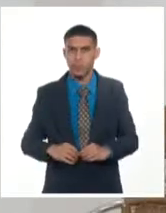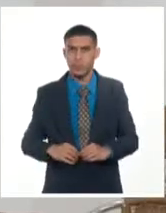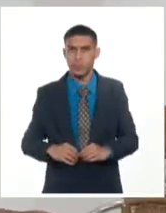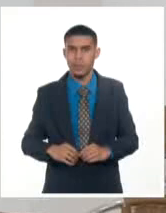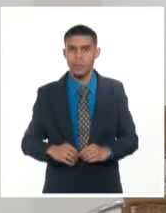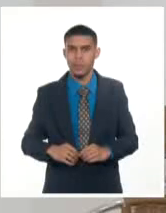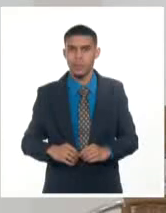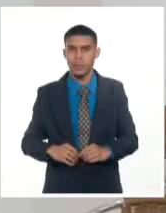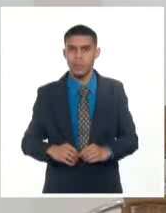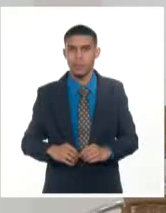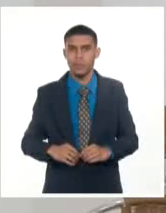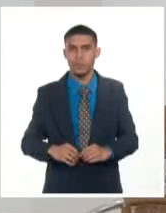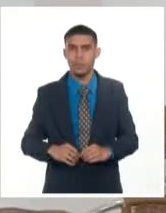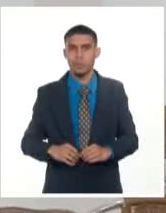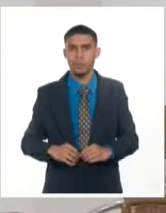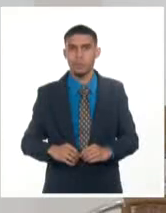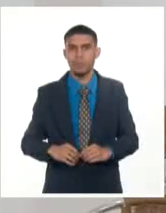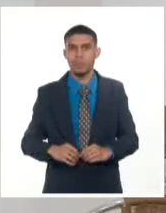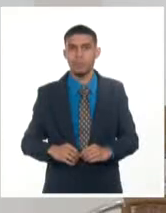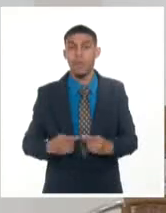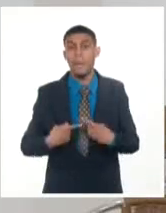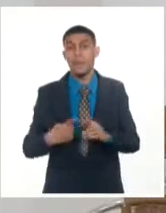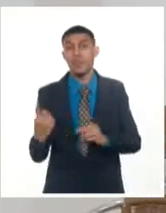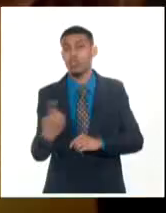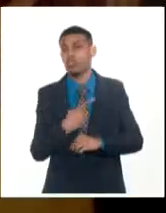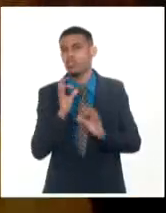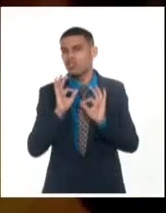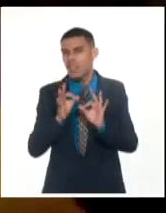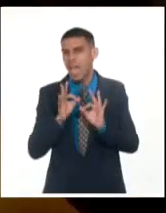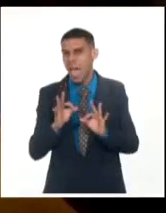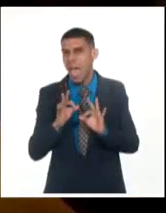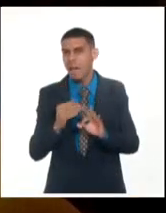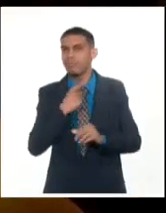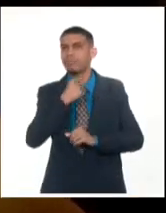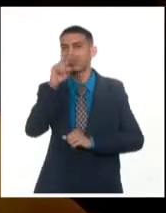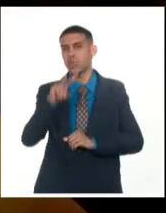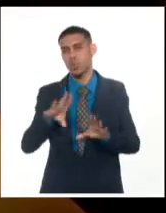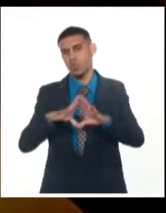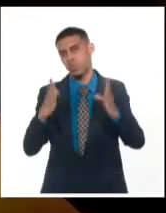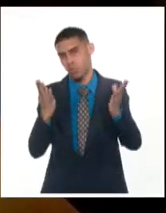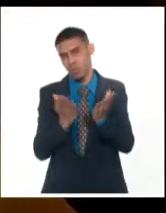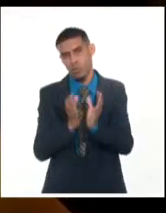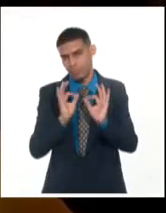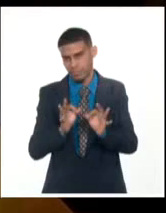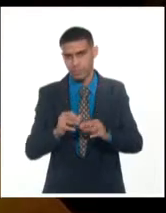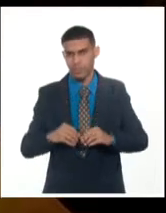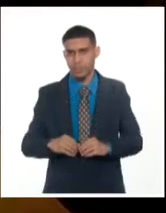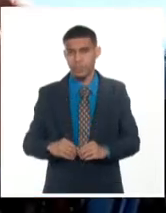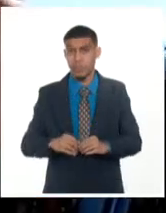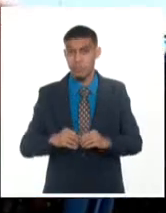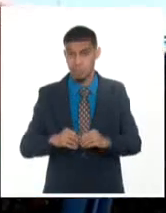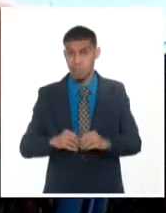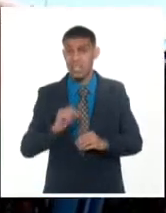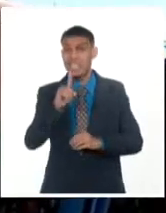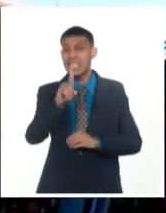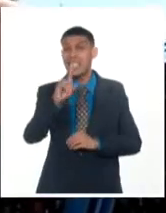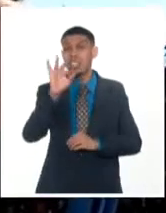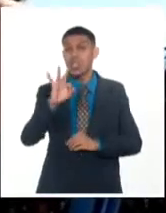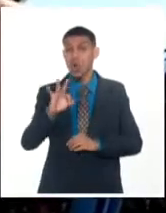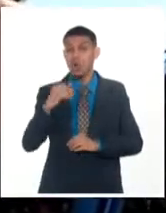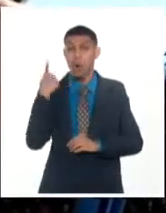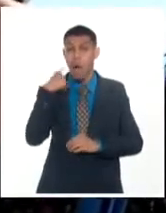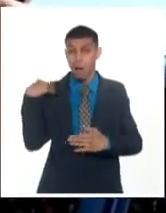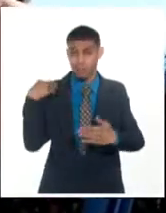entrañe un seguimiento, porque es lo que no podemos comprometernos. Es Tras la Huella, ese espacio que desde hace 18 años